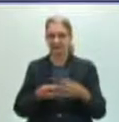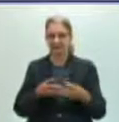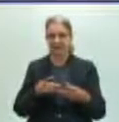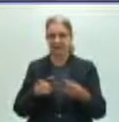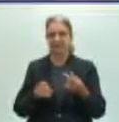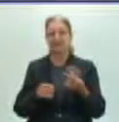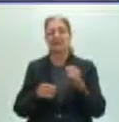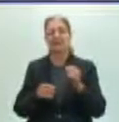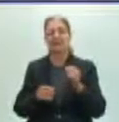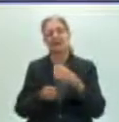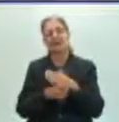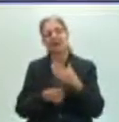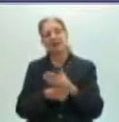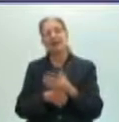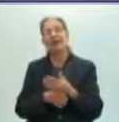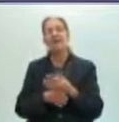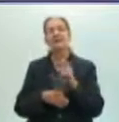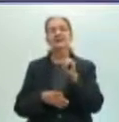mediana es